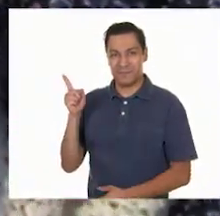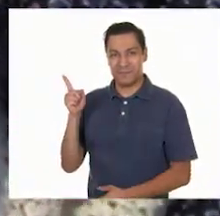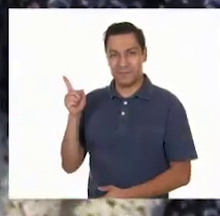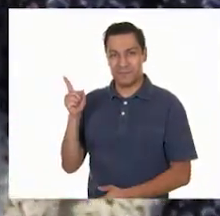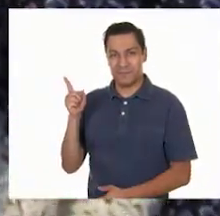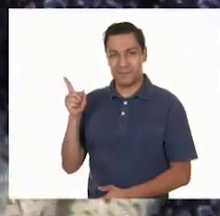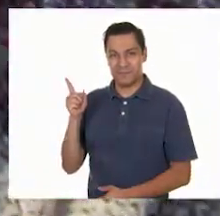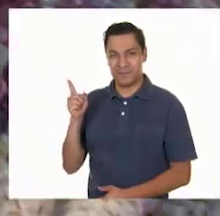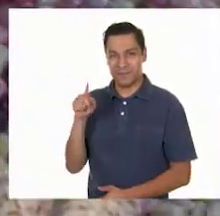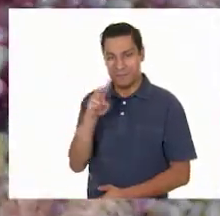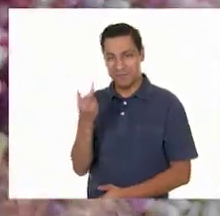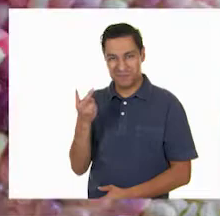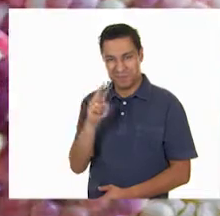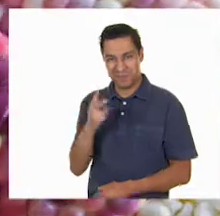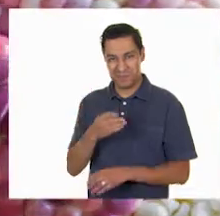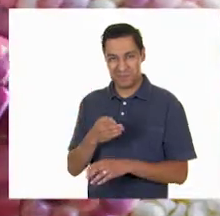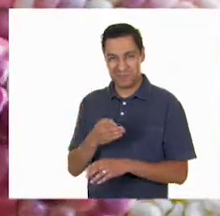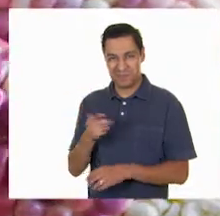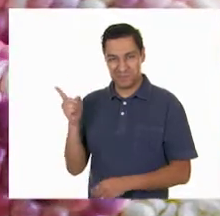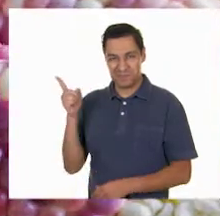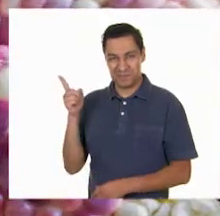y pinto